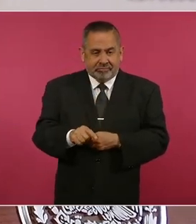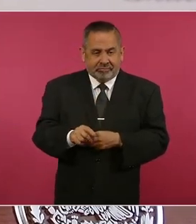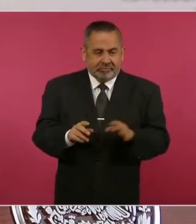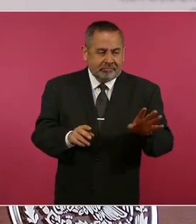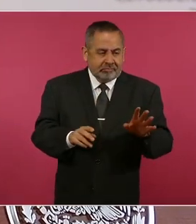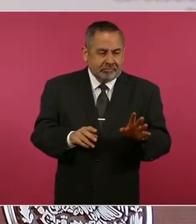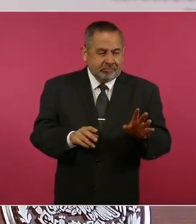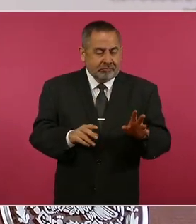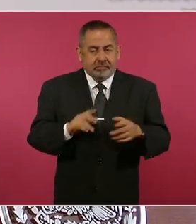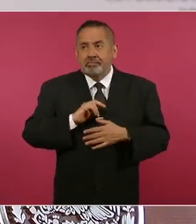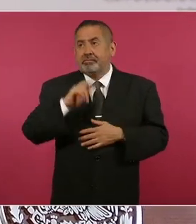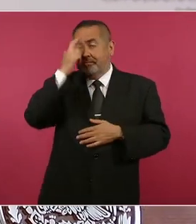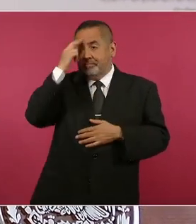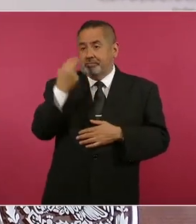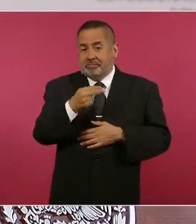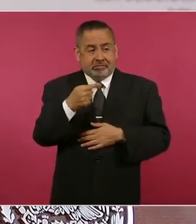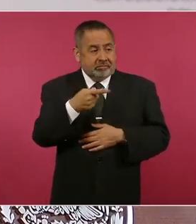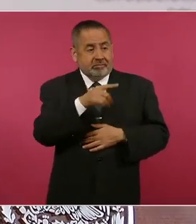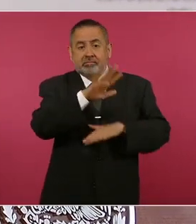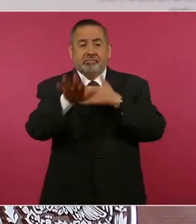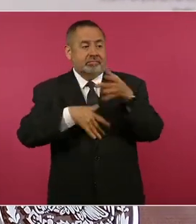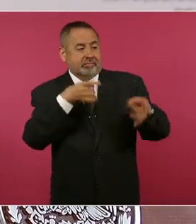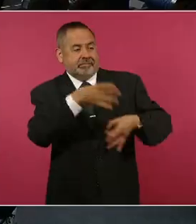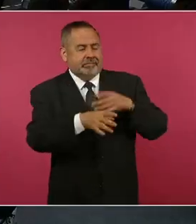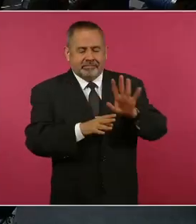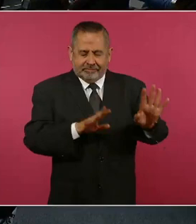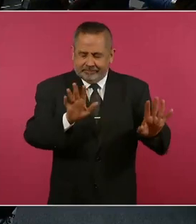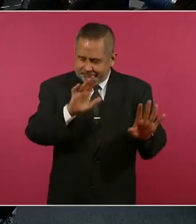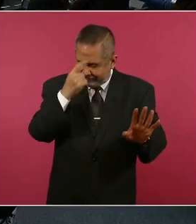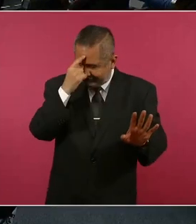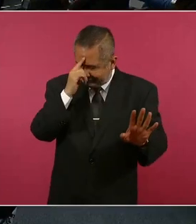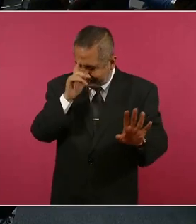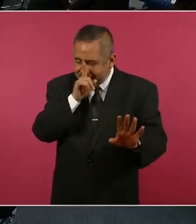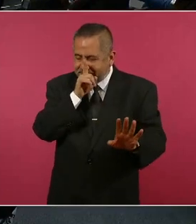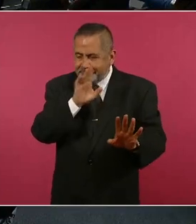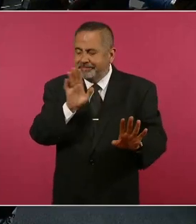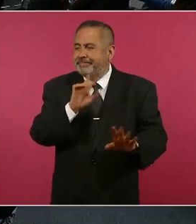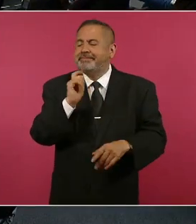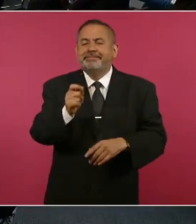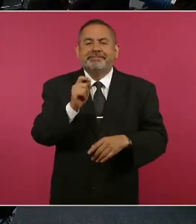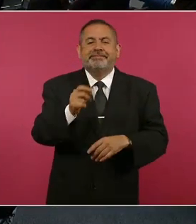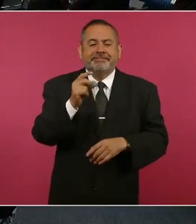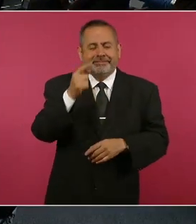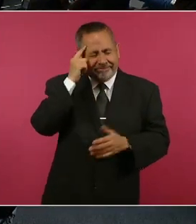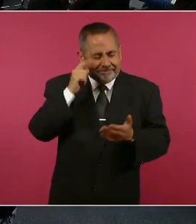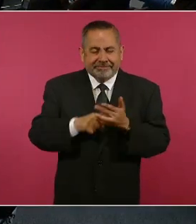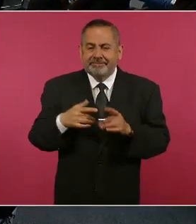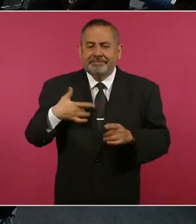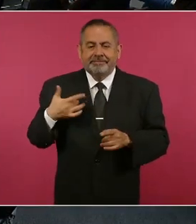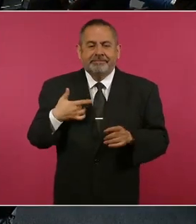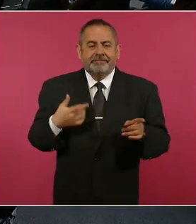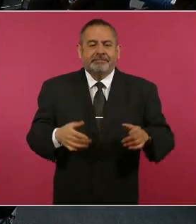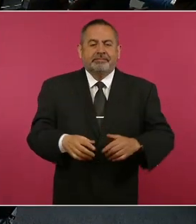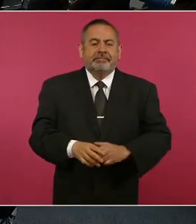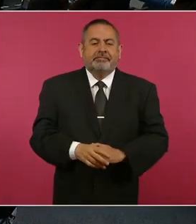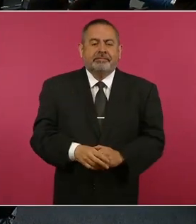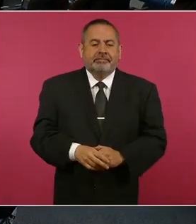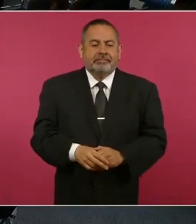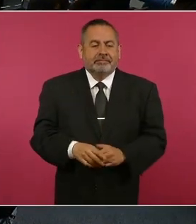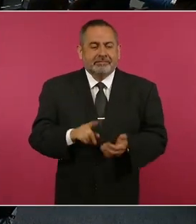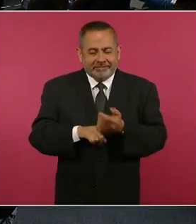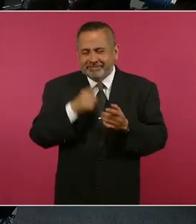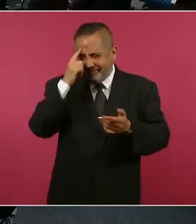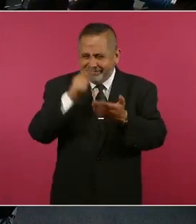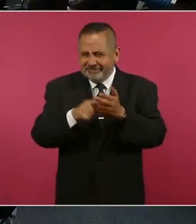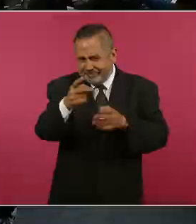ir mal si me acuerdo de su nombre. ¿Poncho Gutiérrez? Creo. Creo que Poncho. Creo que. SDP. Creo que ese es.